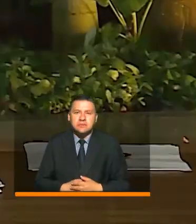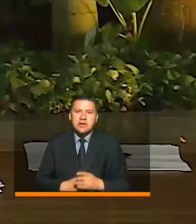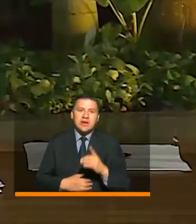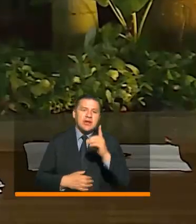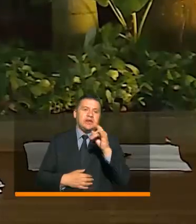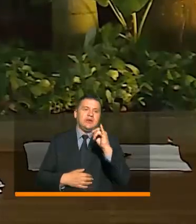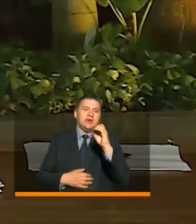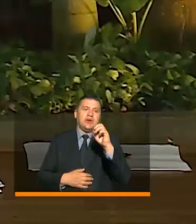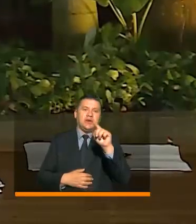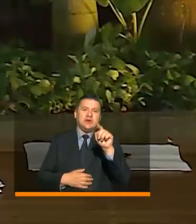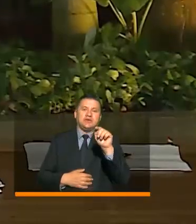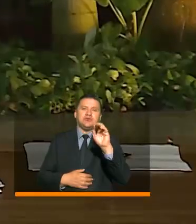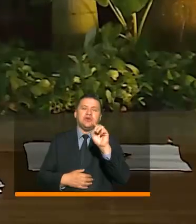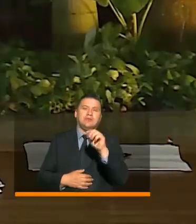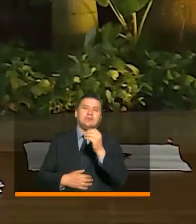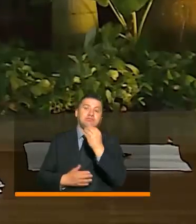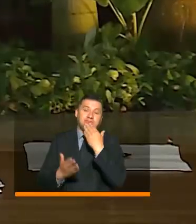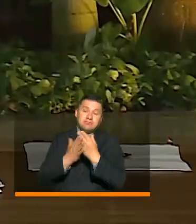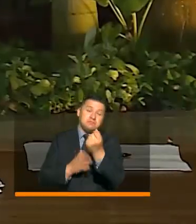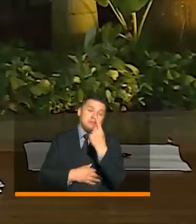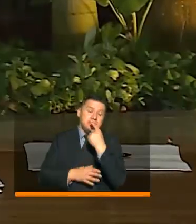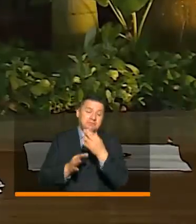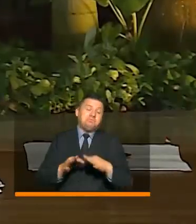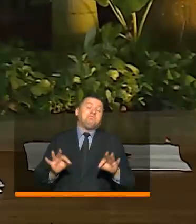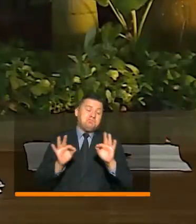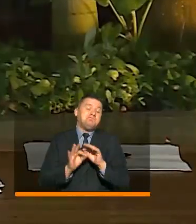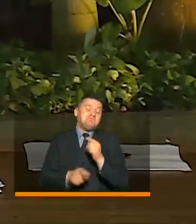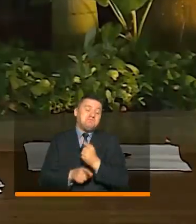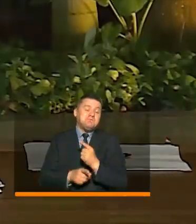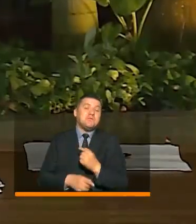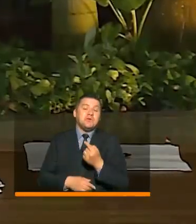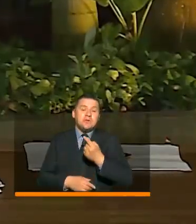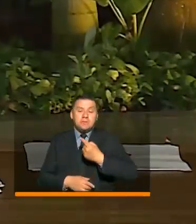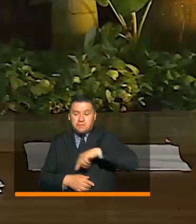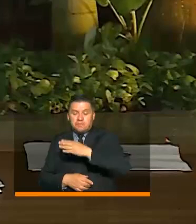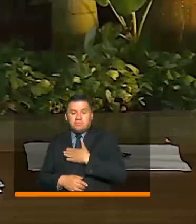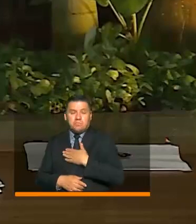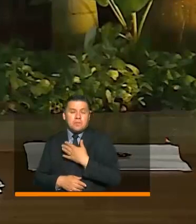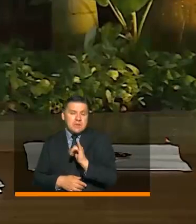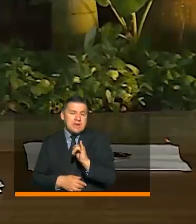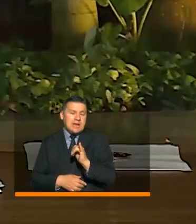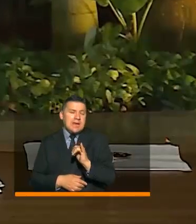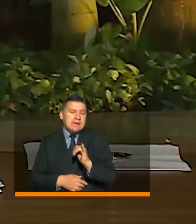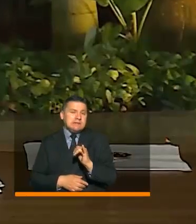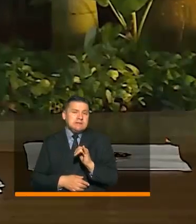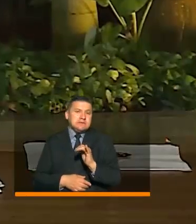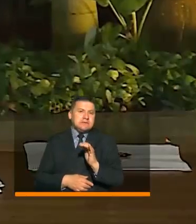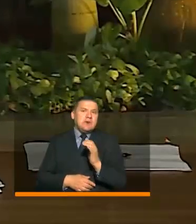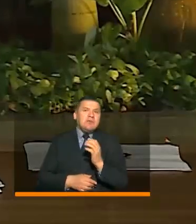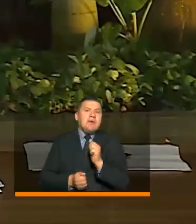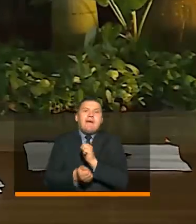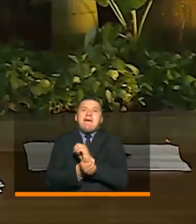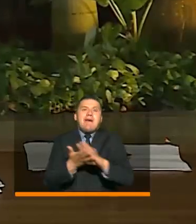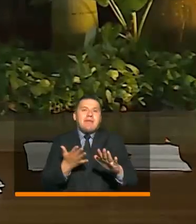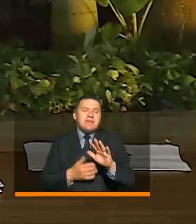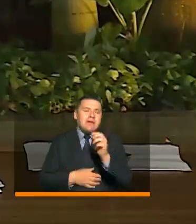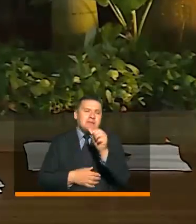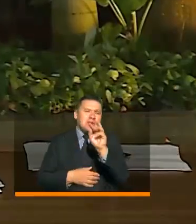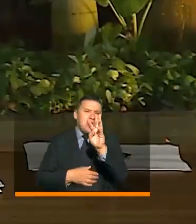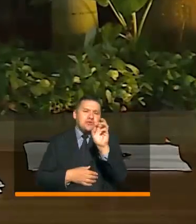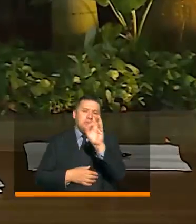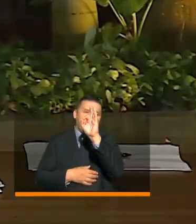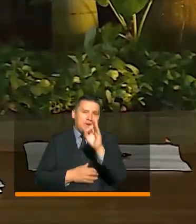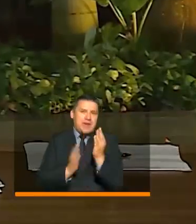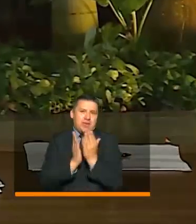Dionisio, gracias por esa pregunta. Es muy importante porque nosotros recibimos una gratuidad del 8% en el